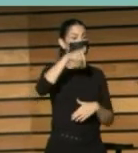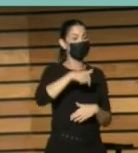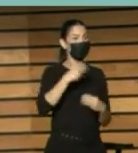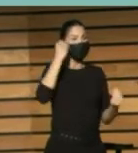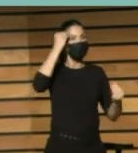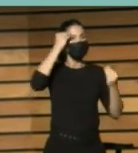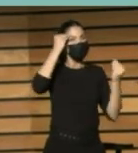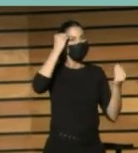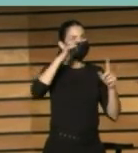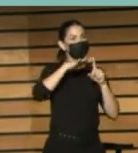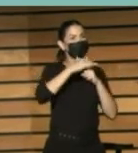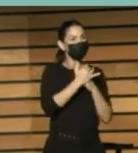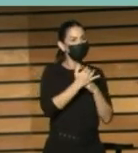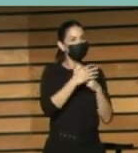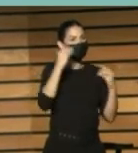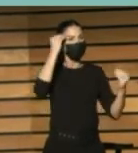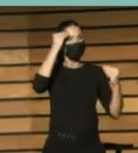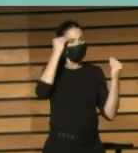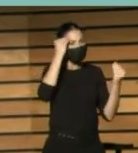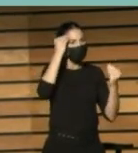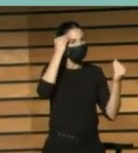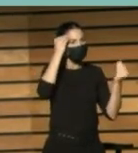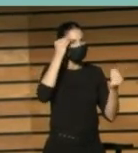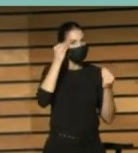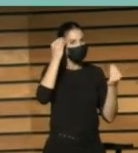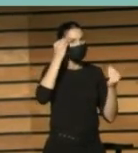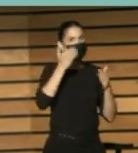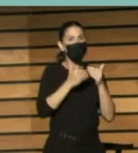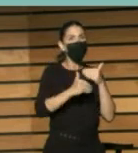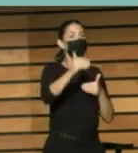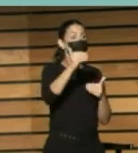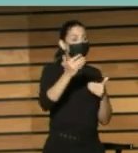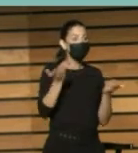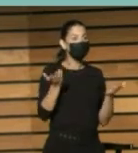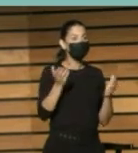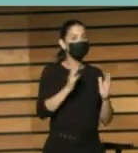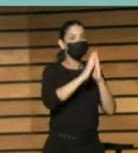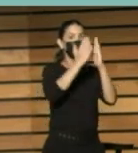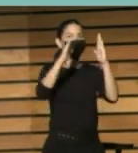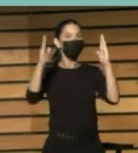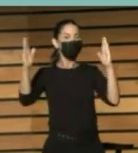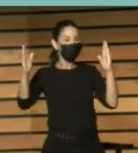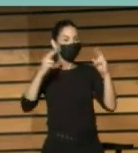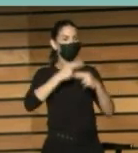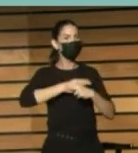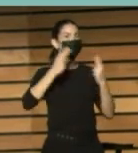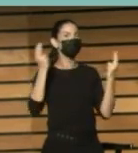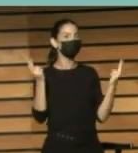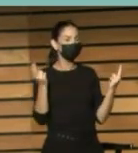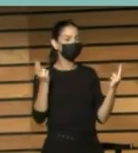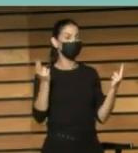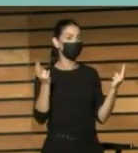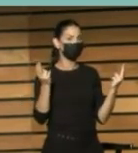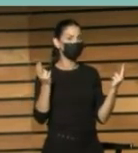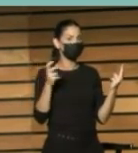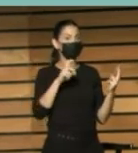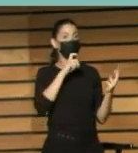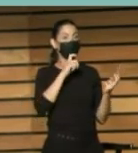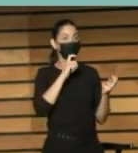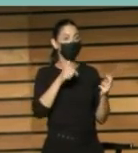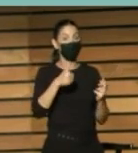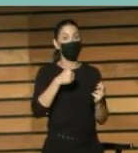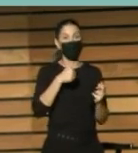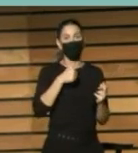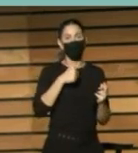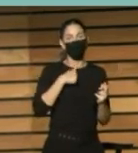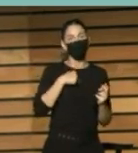repensar y reflexionar sobre el futuro de las bibliotecas públicas. Yo no me atrevo a hablar de un cambio de